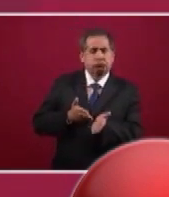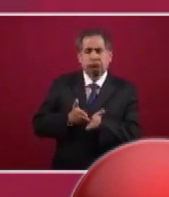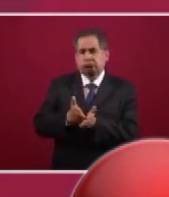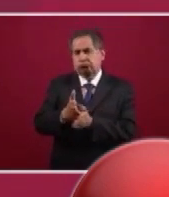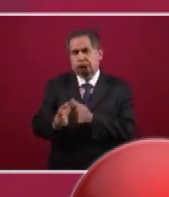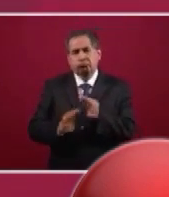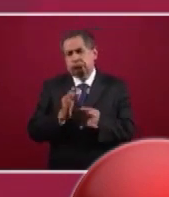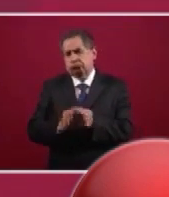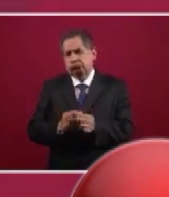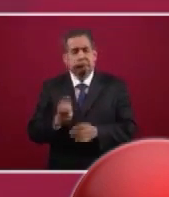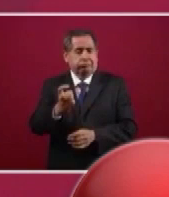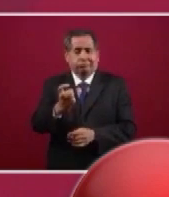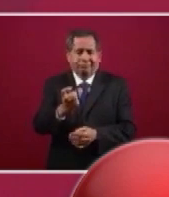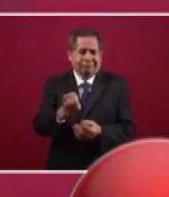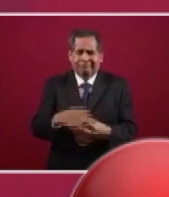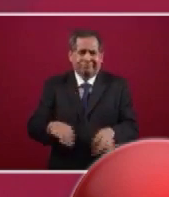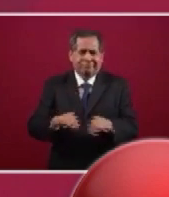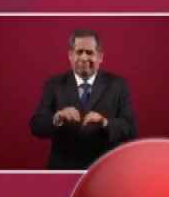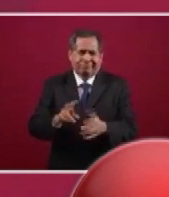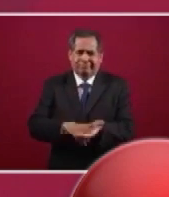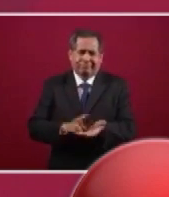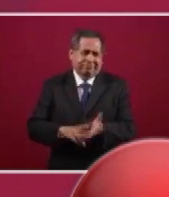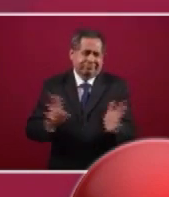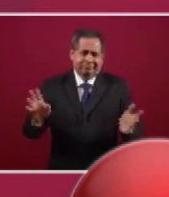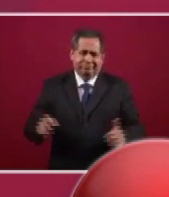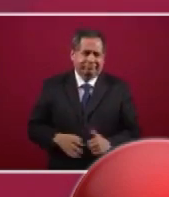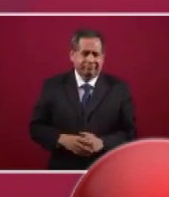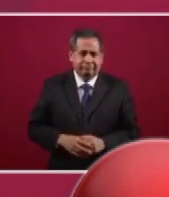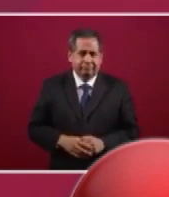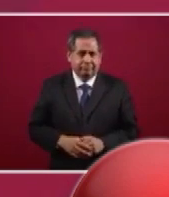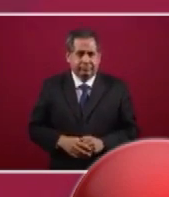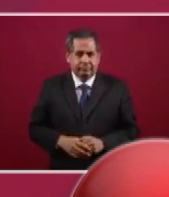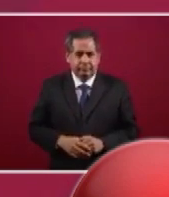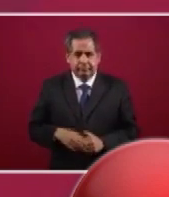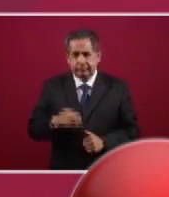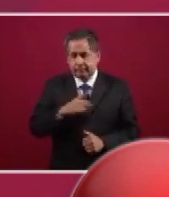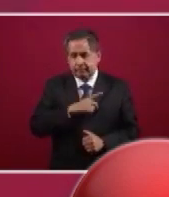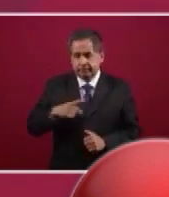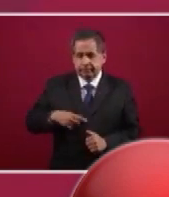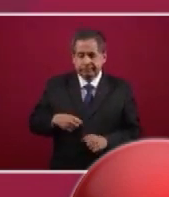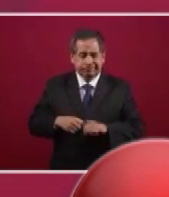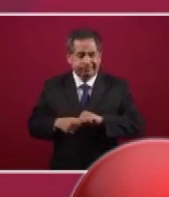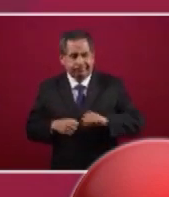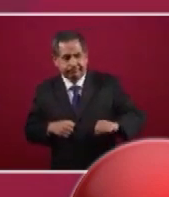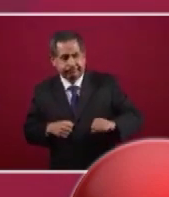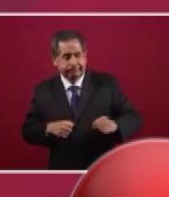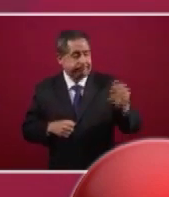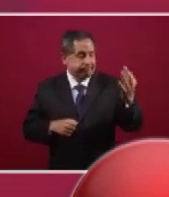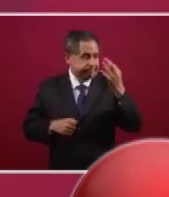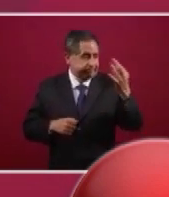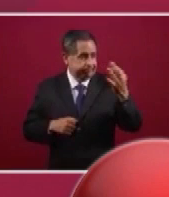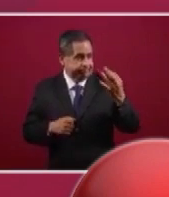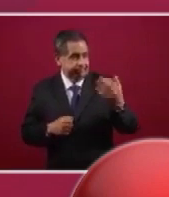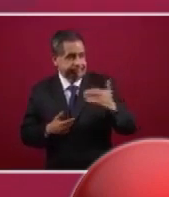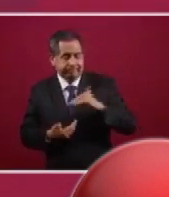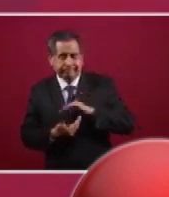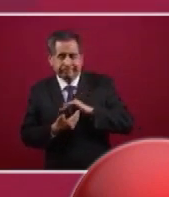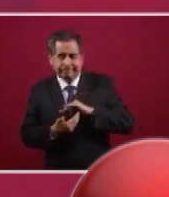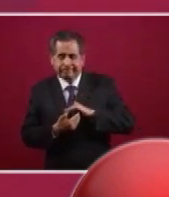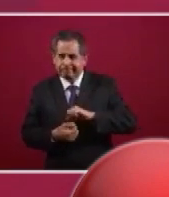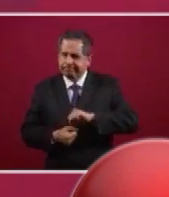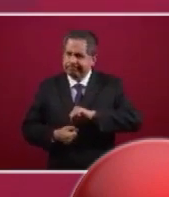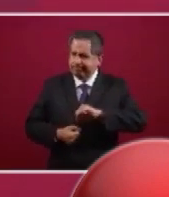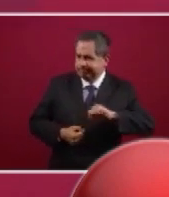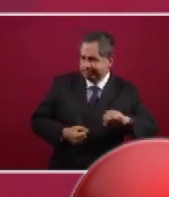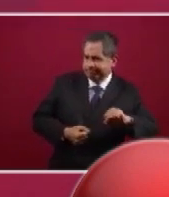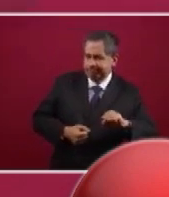Eso es lo más importante. Y se deben de resistir todas las tentaciones del poder.